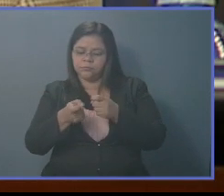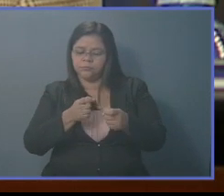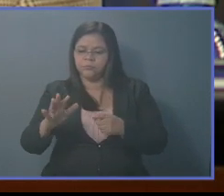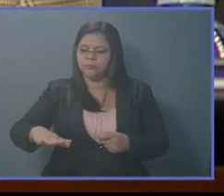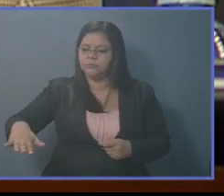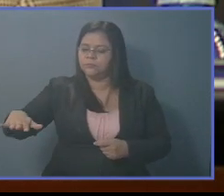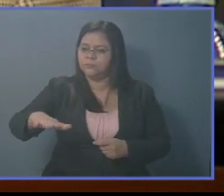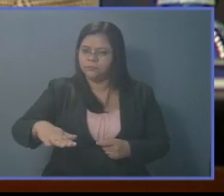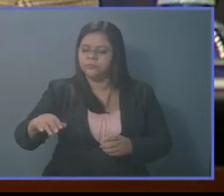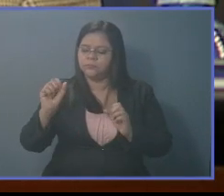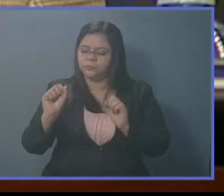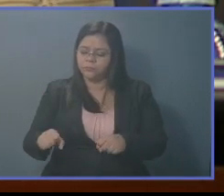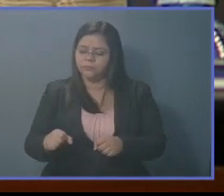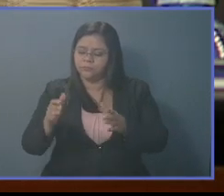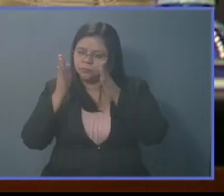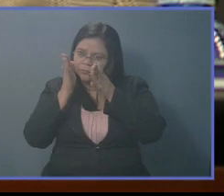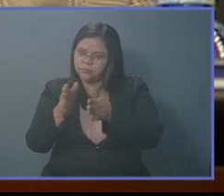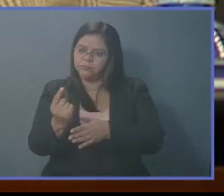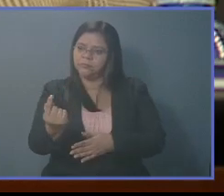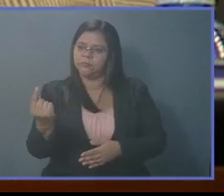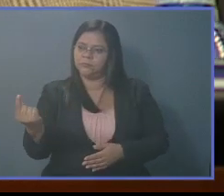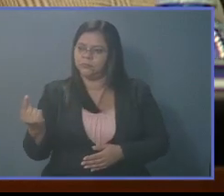para atención de la población.